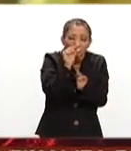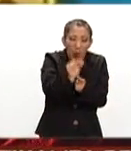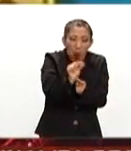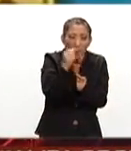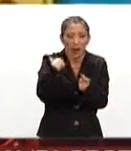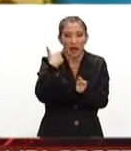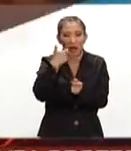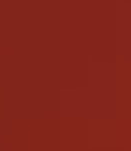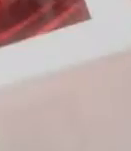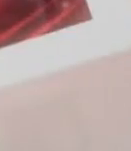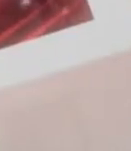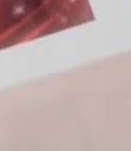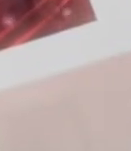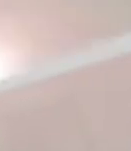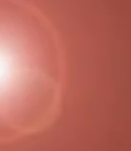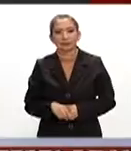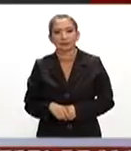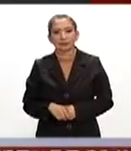microgravedad.